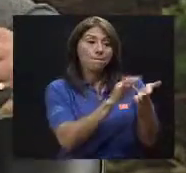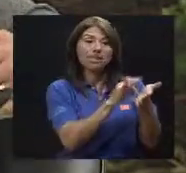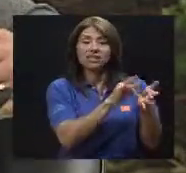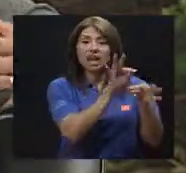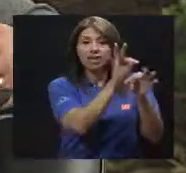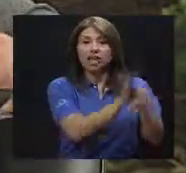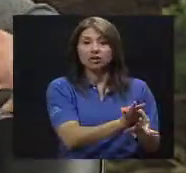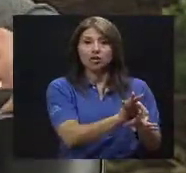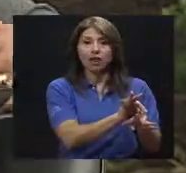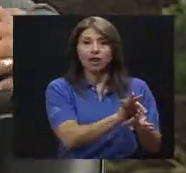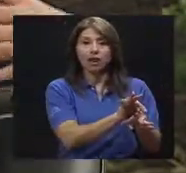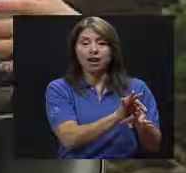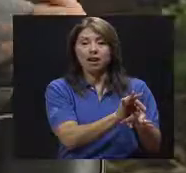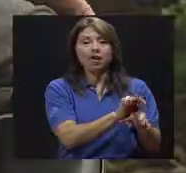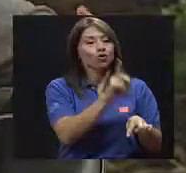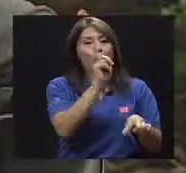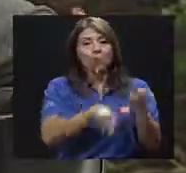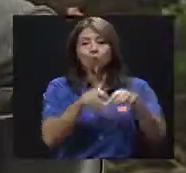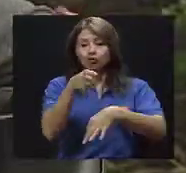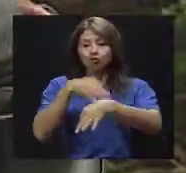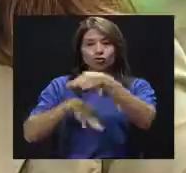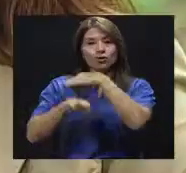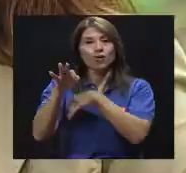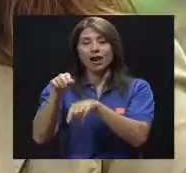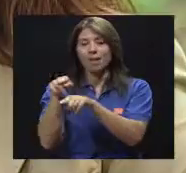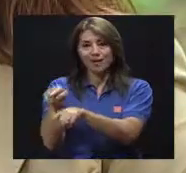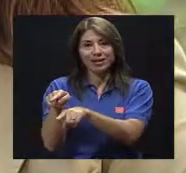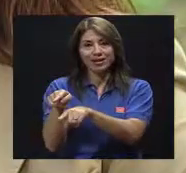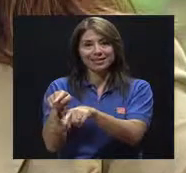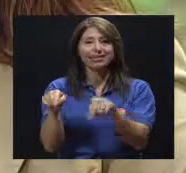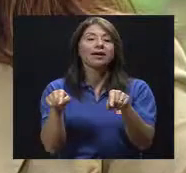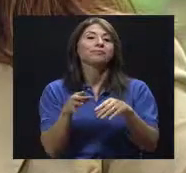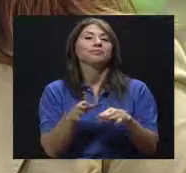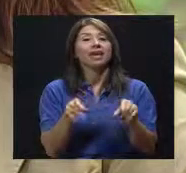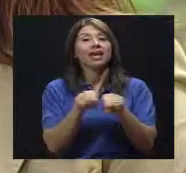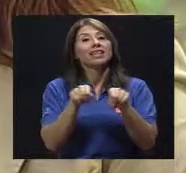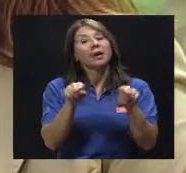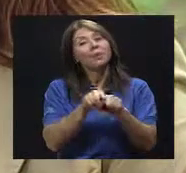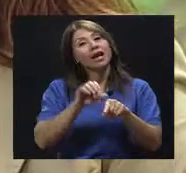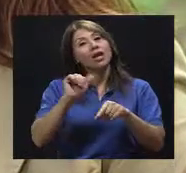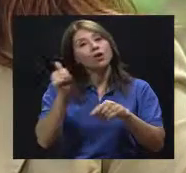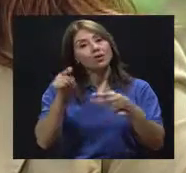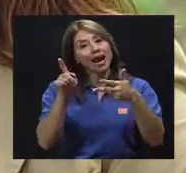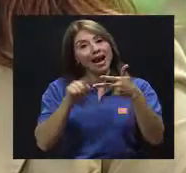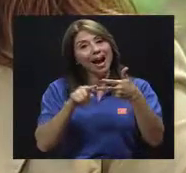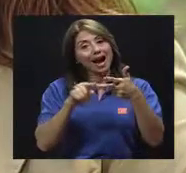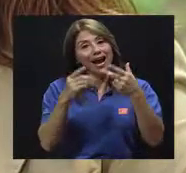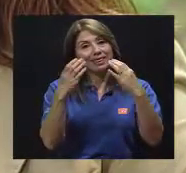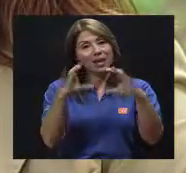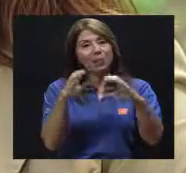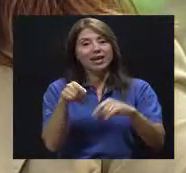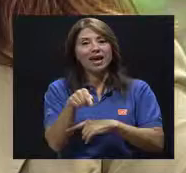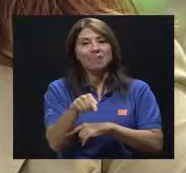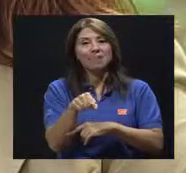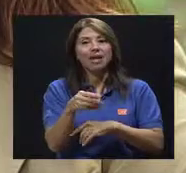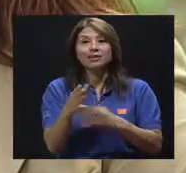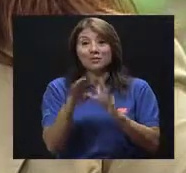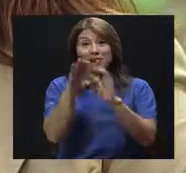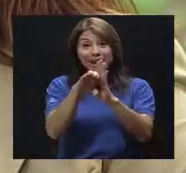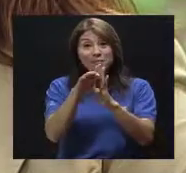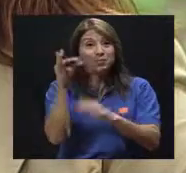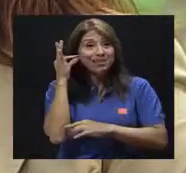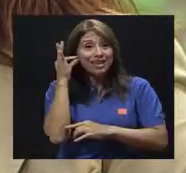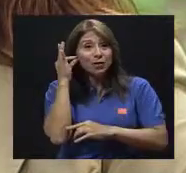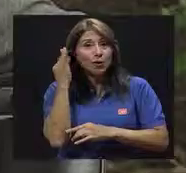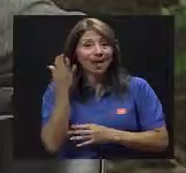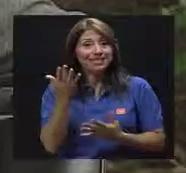medicina tradicional alopática por esta otra. Y por otro lado tenemos la tercera categoría, que son, por ejemplo, todo lo que las señoras